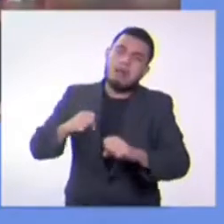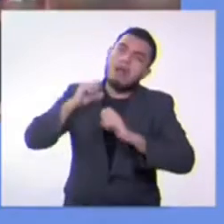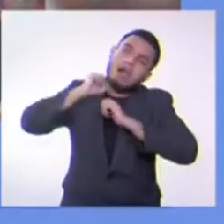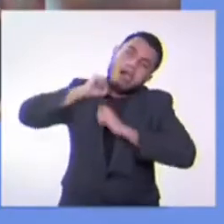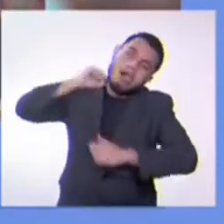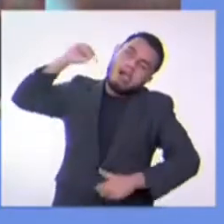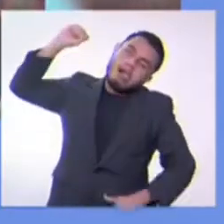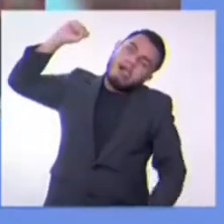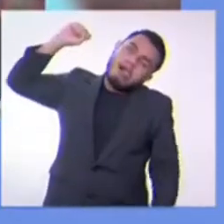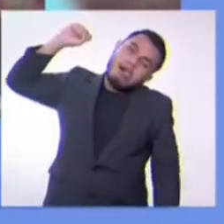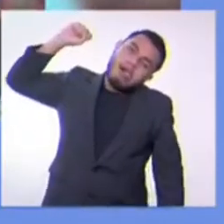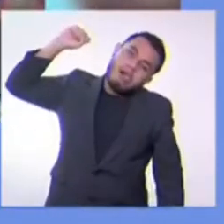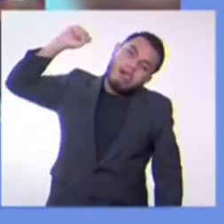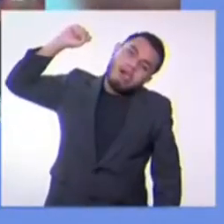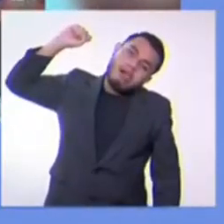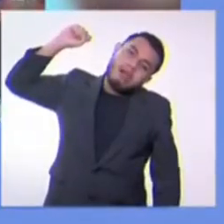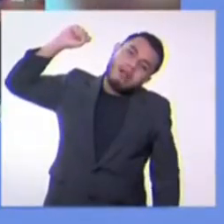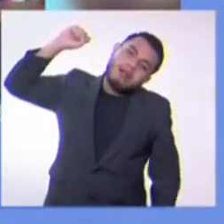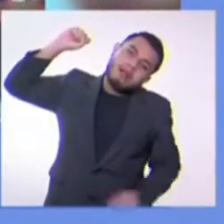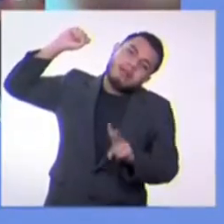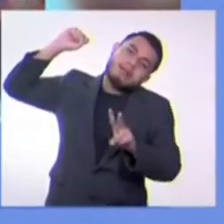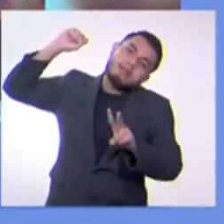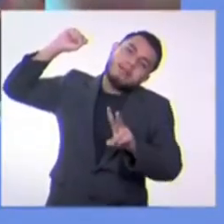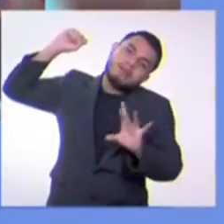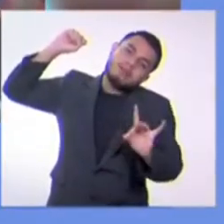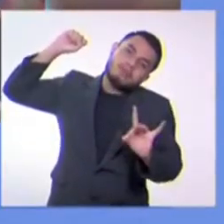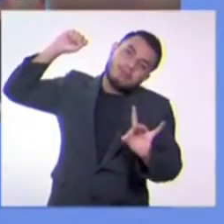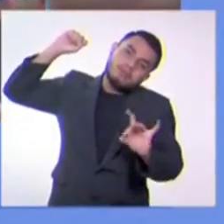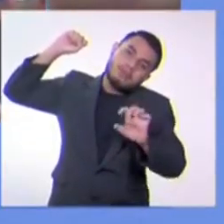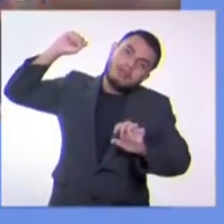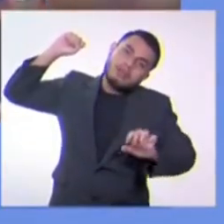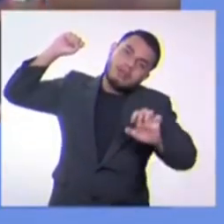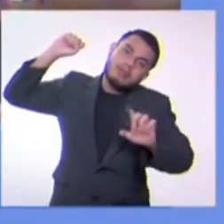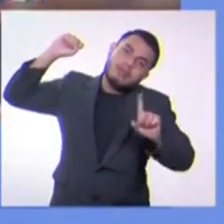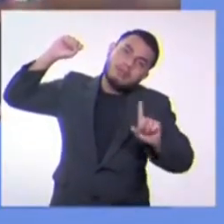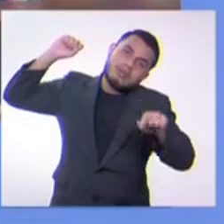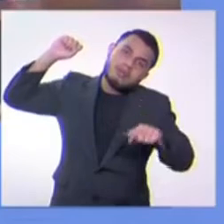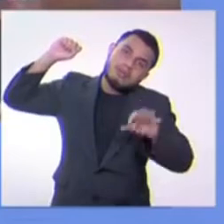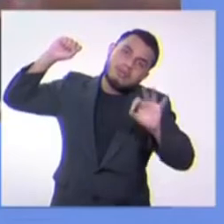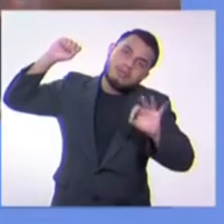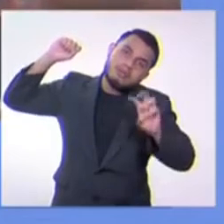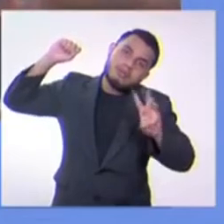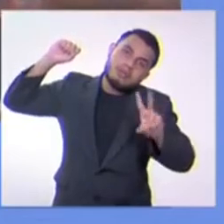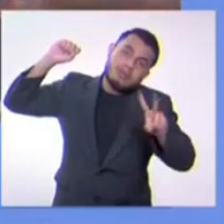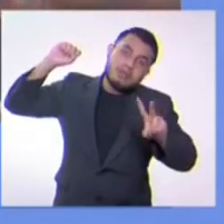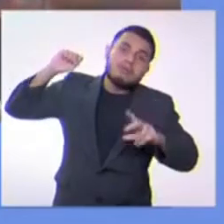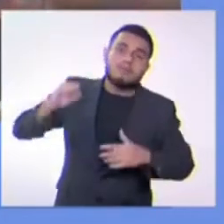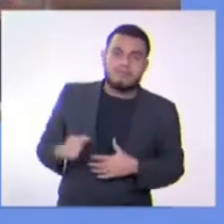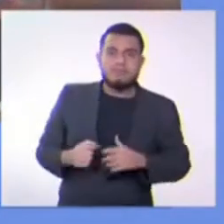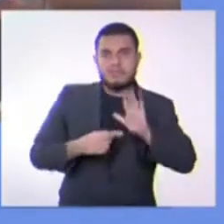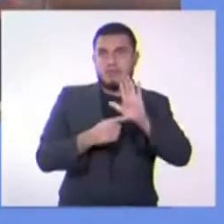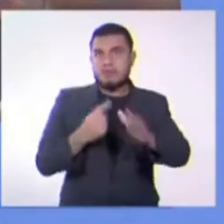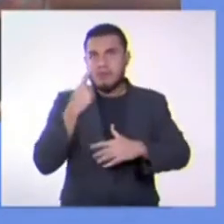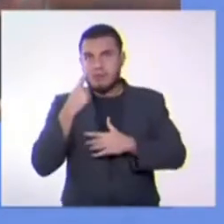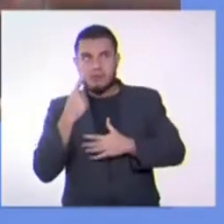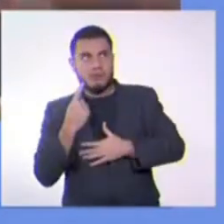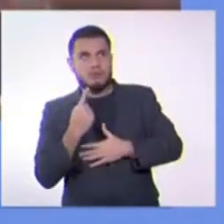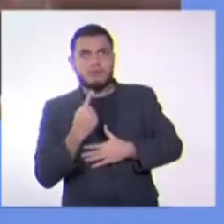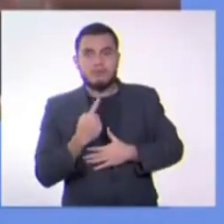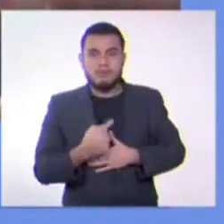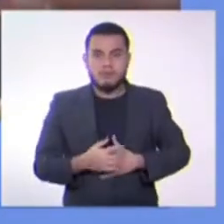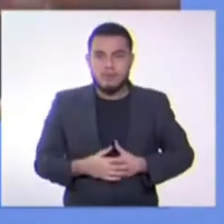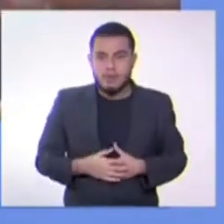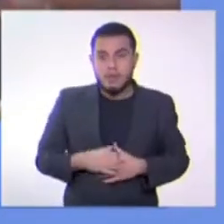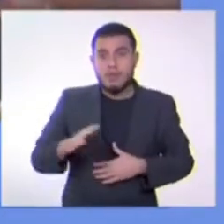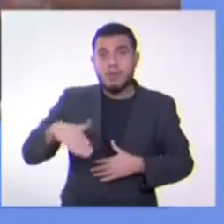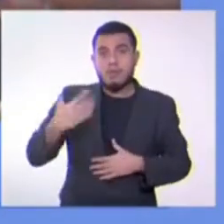colgaron el 28 de enero de 1932. Unos días después,